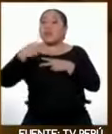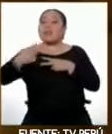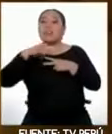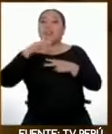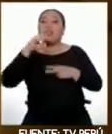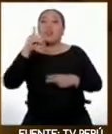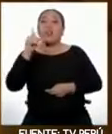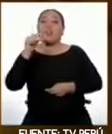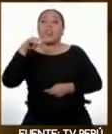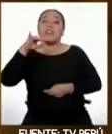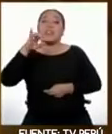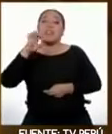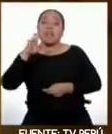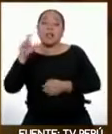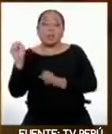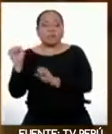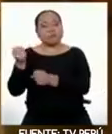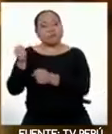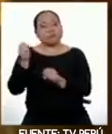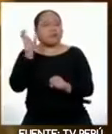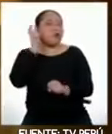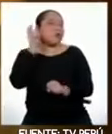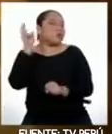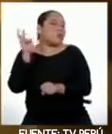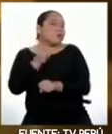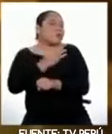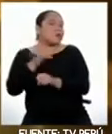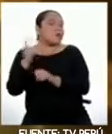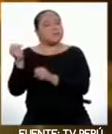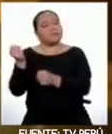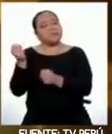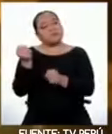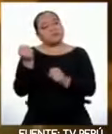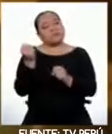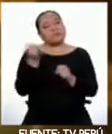Daniel barre su vereda mientras escucha música.